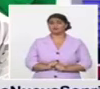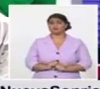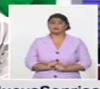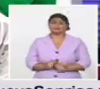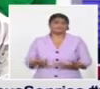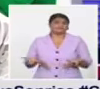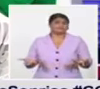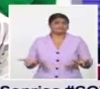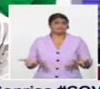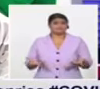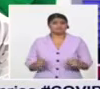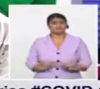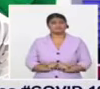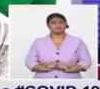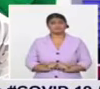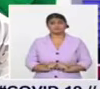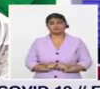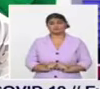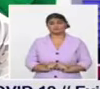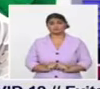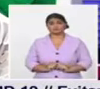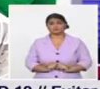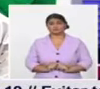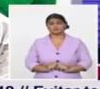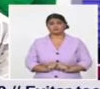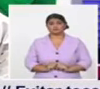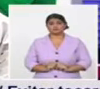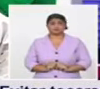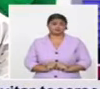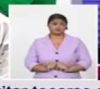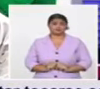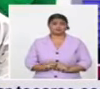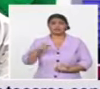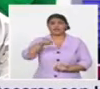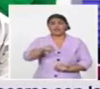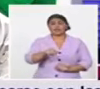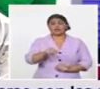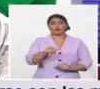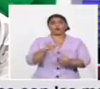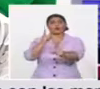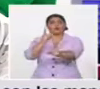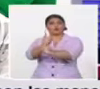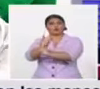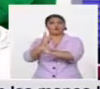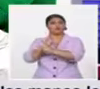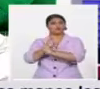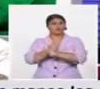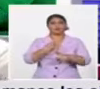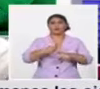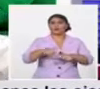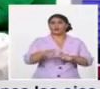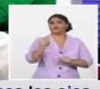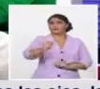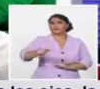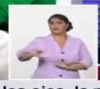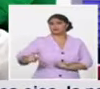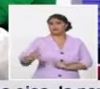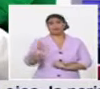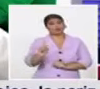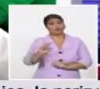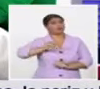bien no se establece transmisión producto del protocolo que se hace de aislamiento,